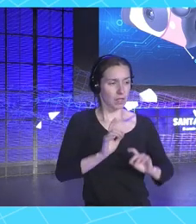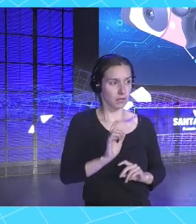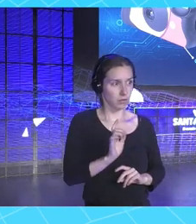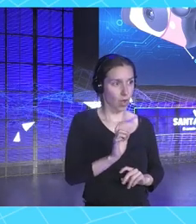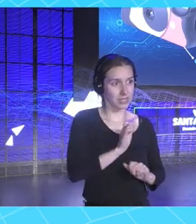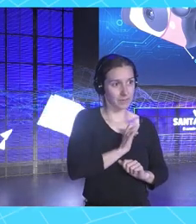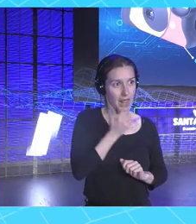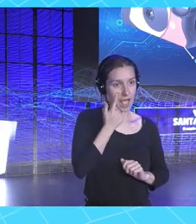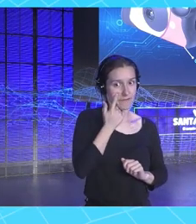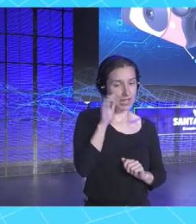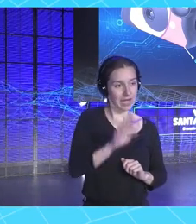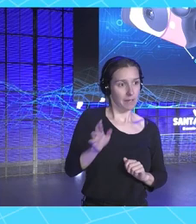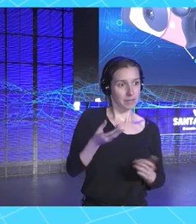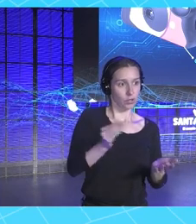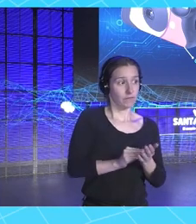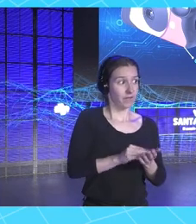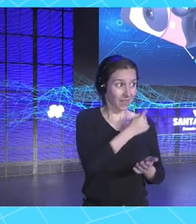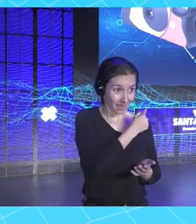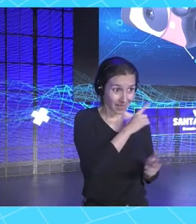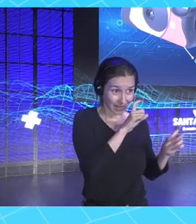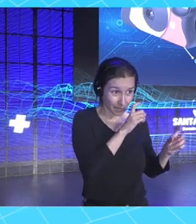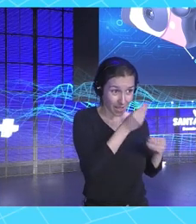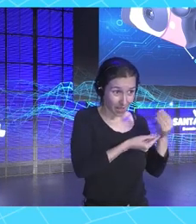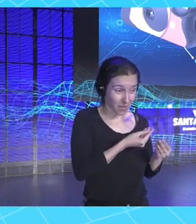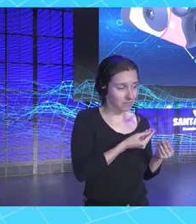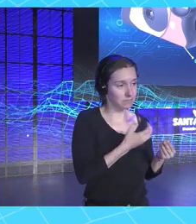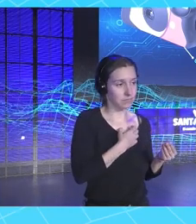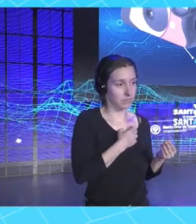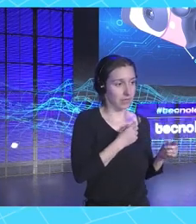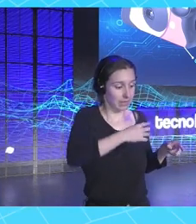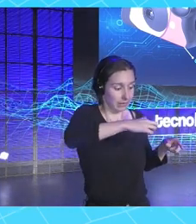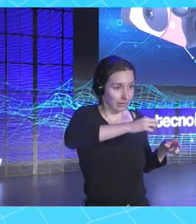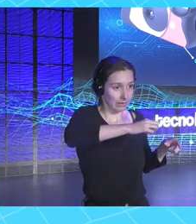no puedes repetir ahora eso no existía antes era crack